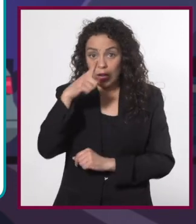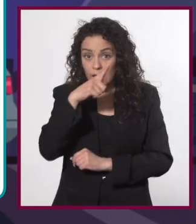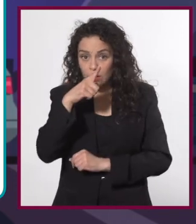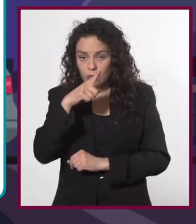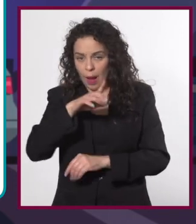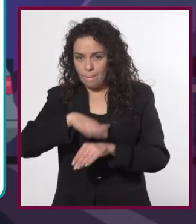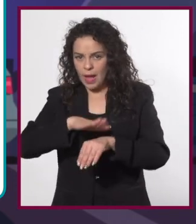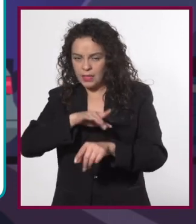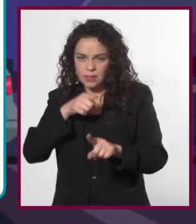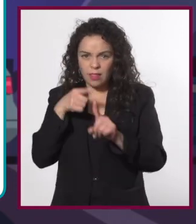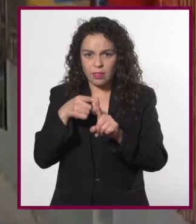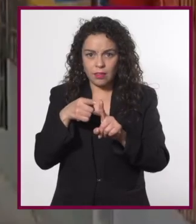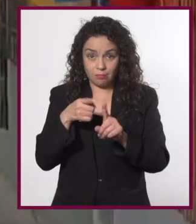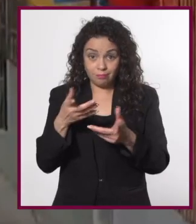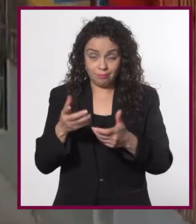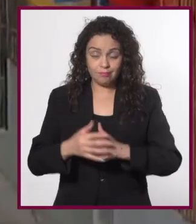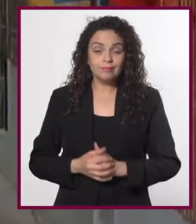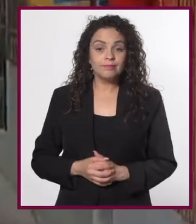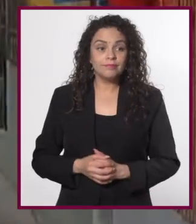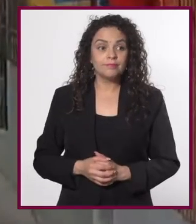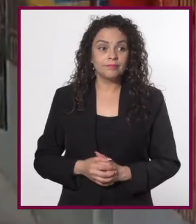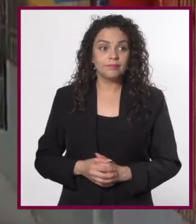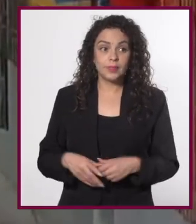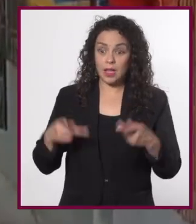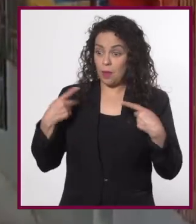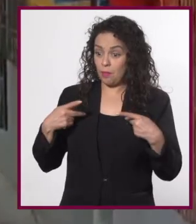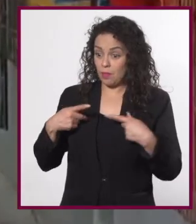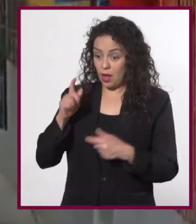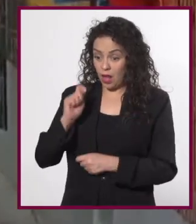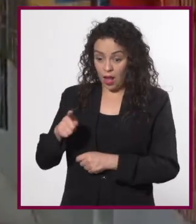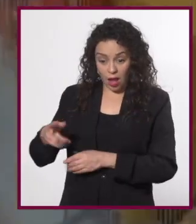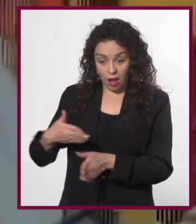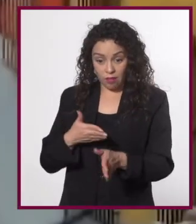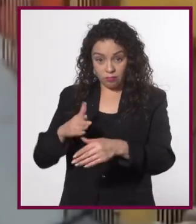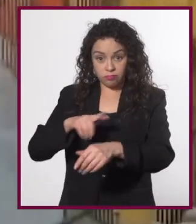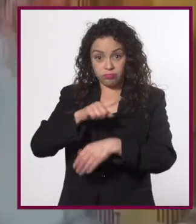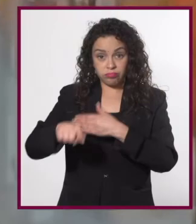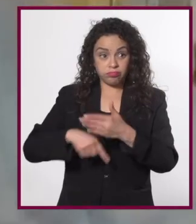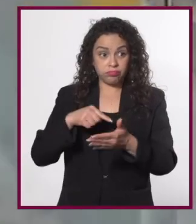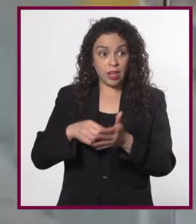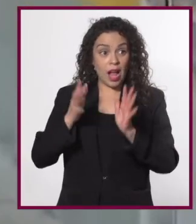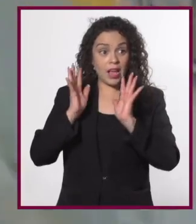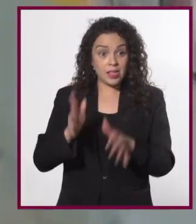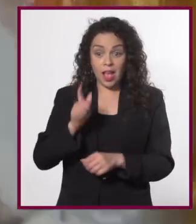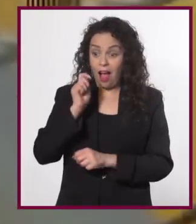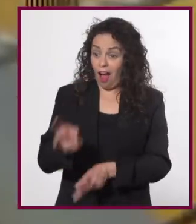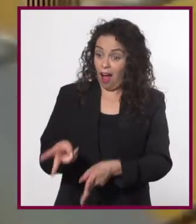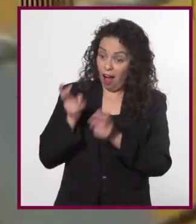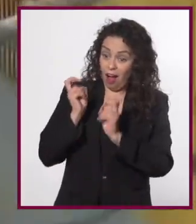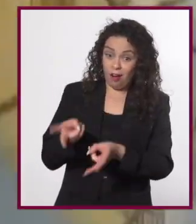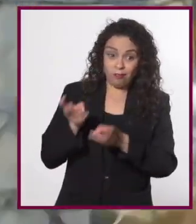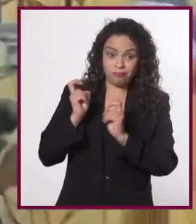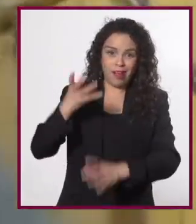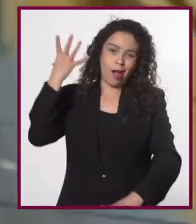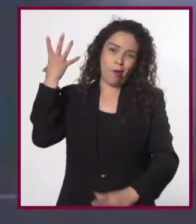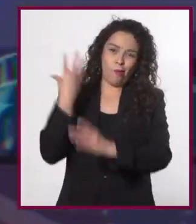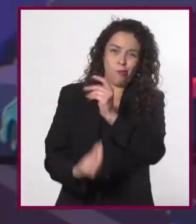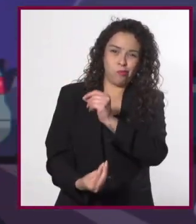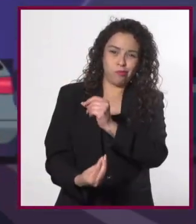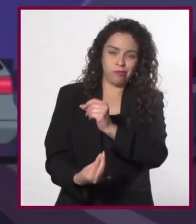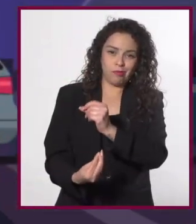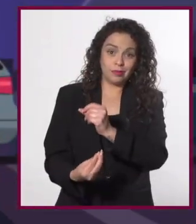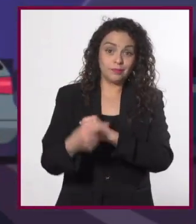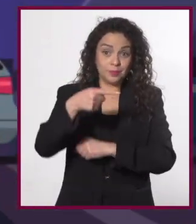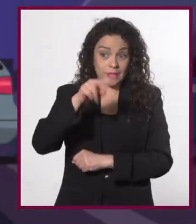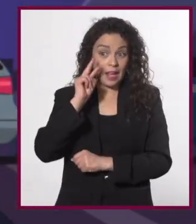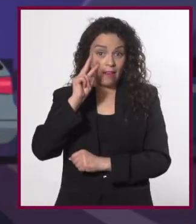es directo y didáctico. Varios sujetos entraron a trasquilar el lugar y ya una vez que le dieron vajilla, pues ¡fuga!